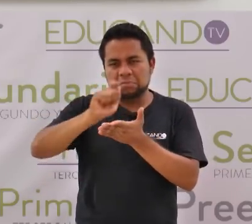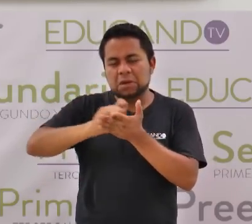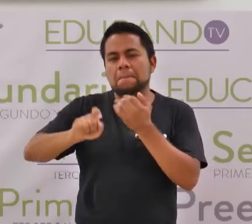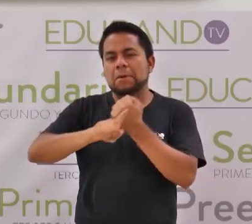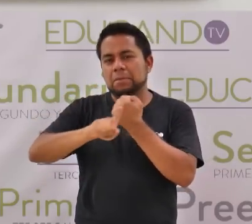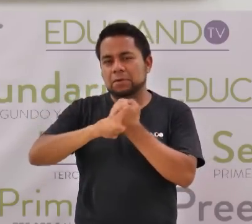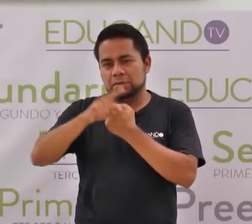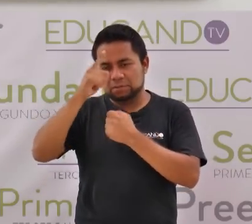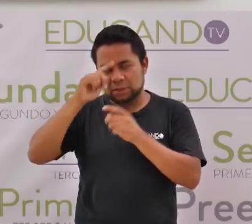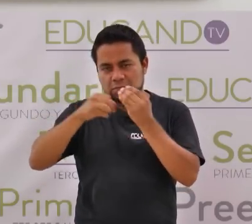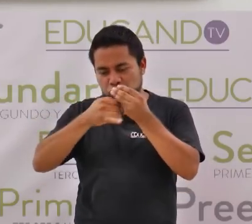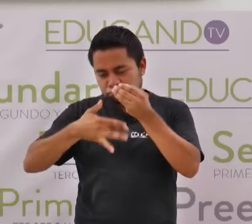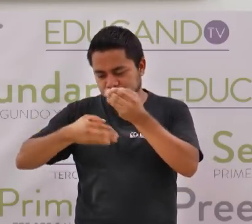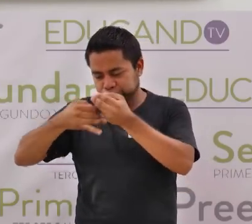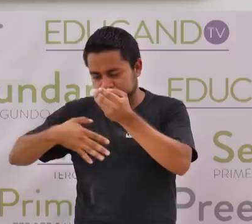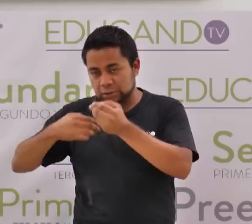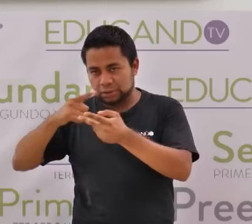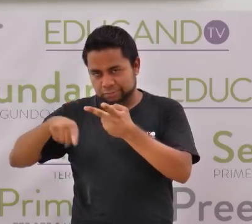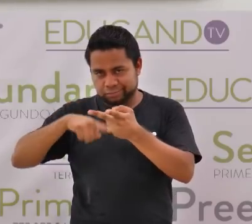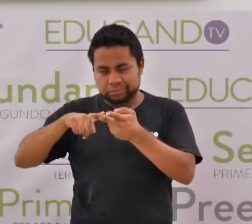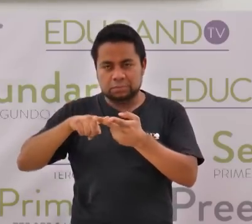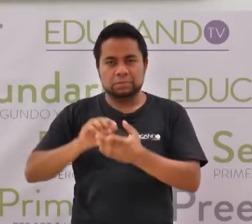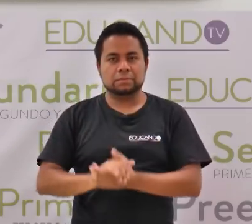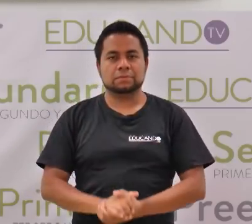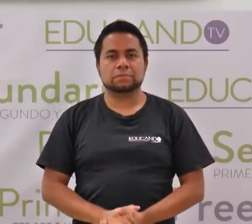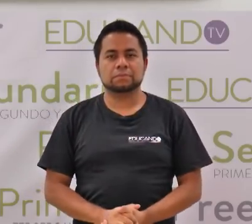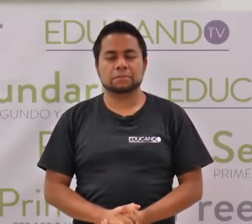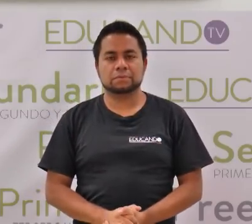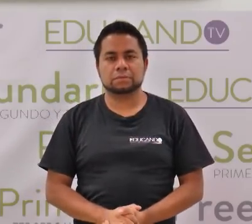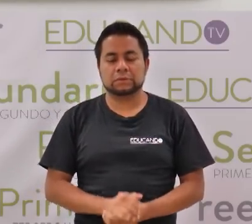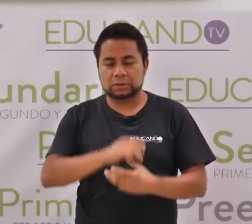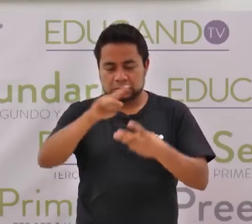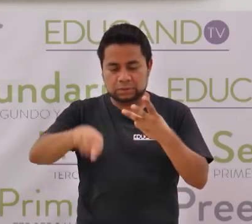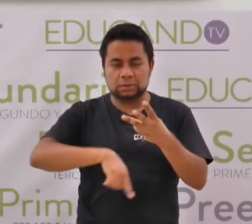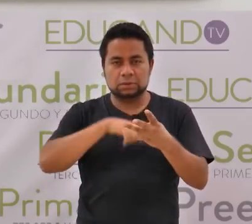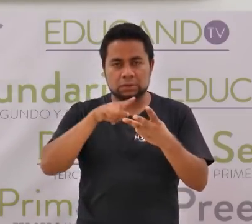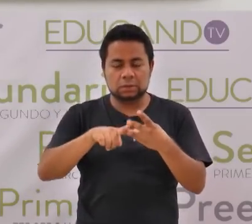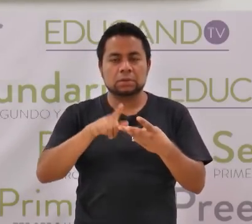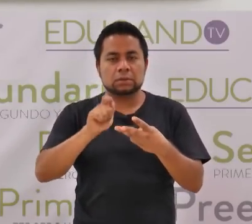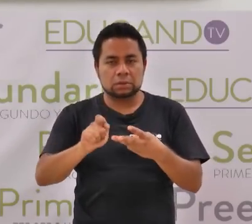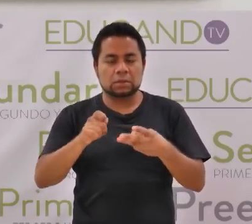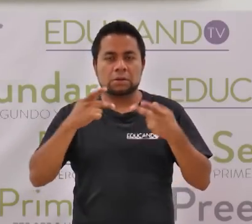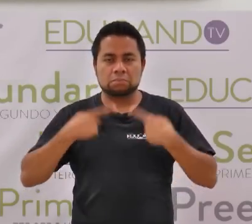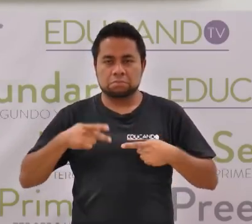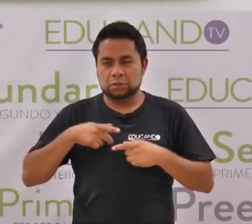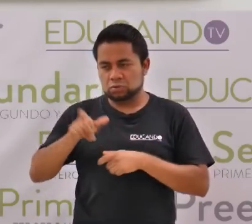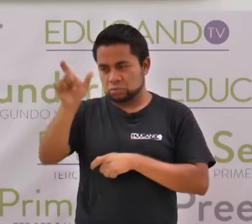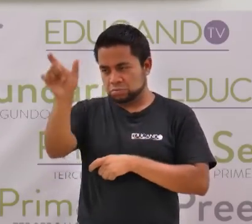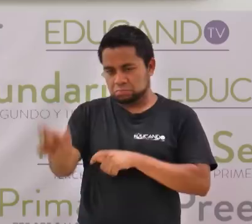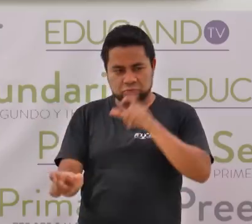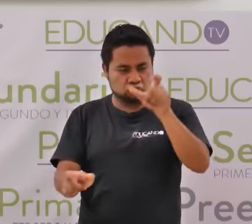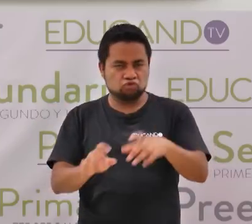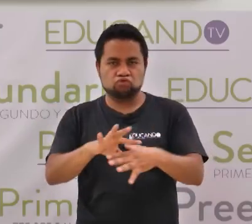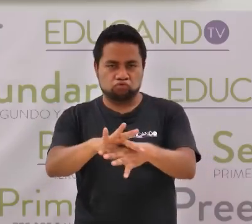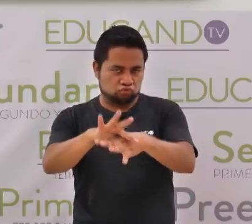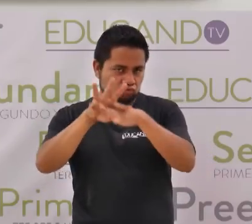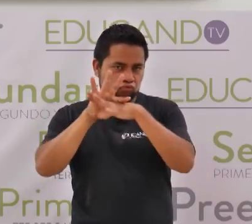argumento. Bien, pues ese es el segundo punto. Ahora, el tercero es crear personajes